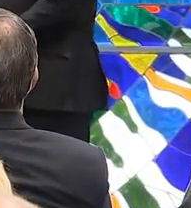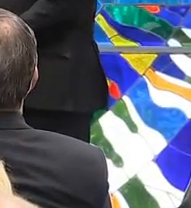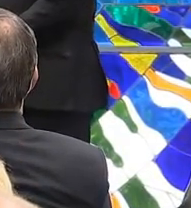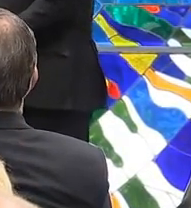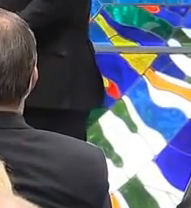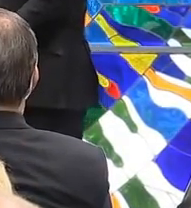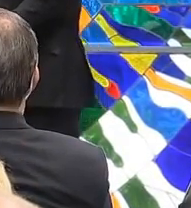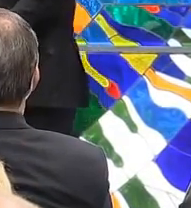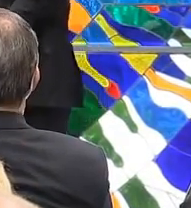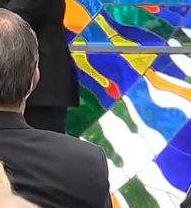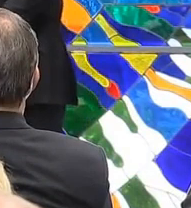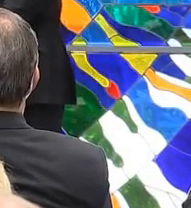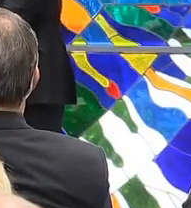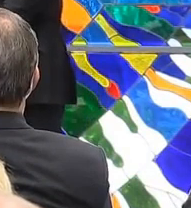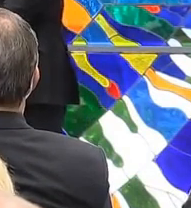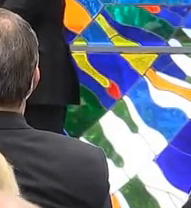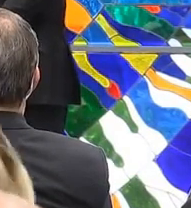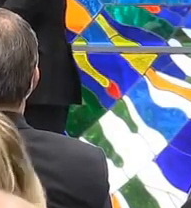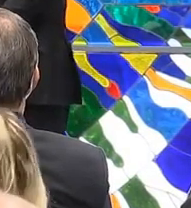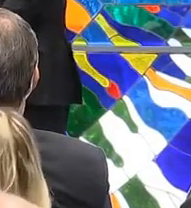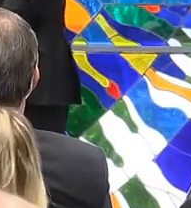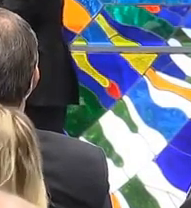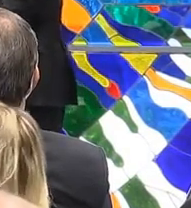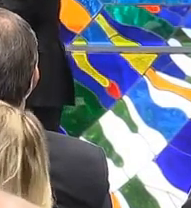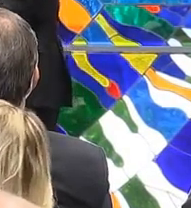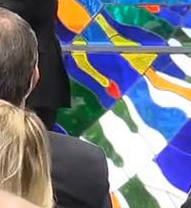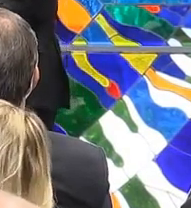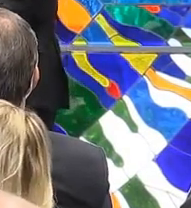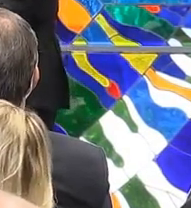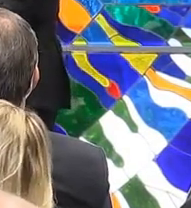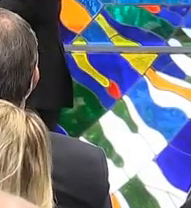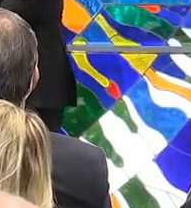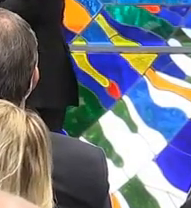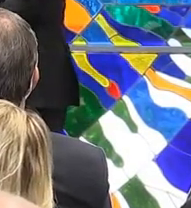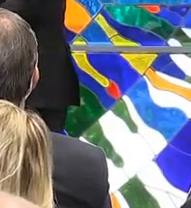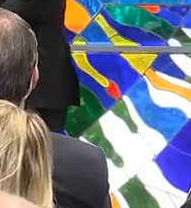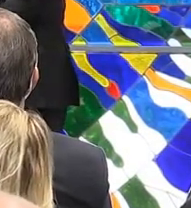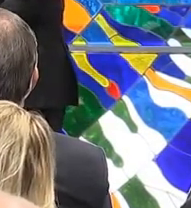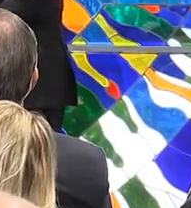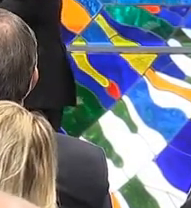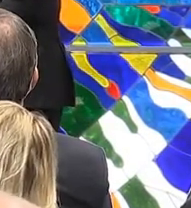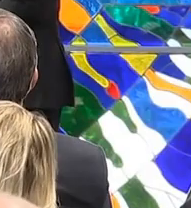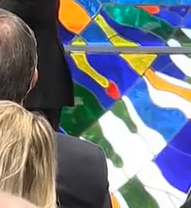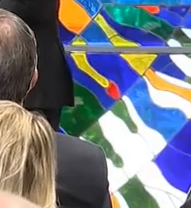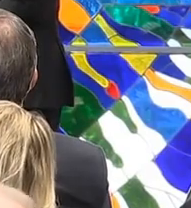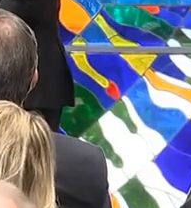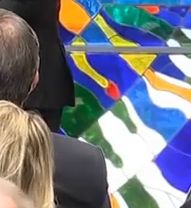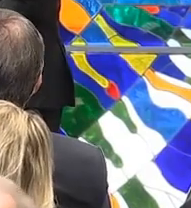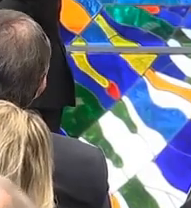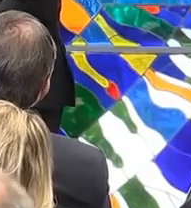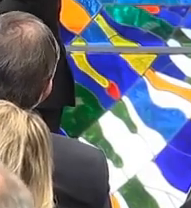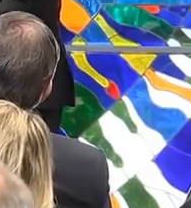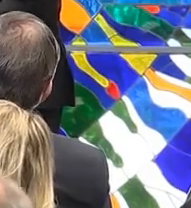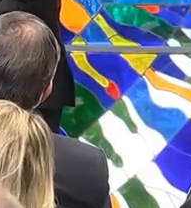centralistas y liberales contra conservadores. Hubo en mi estado, en Tabasco, 2